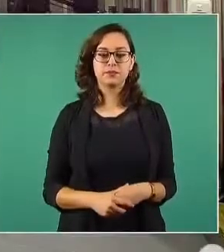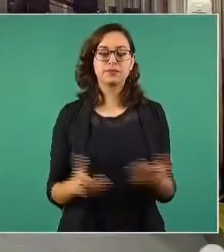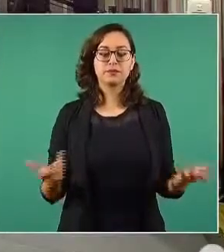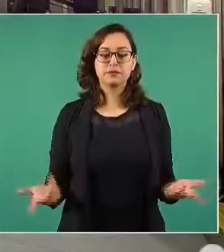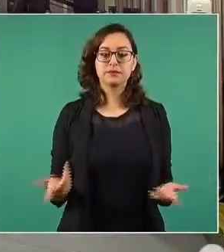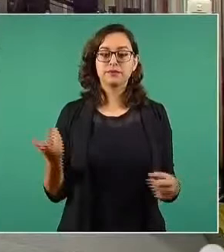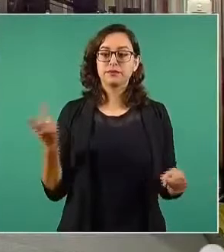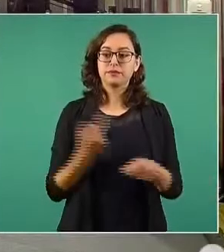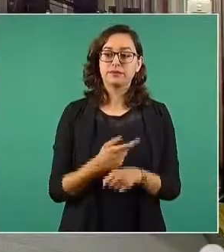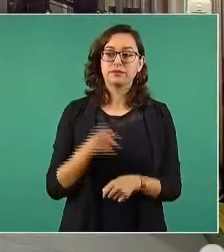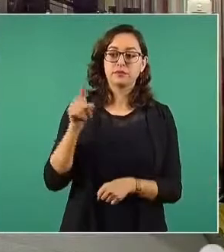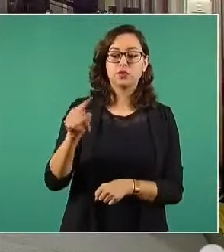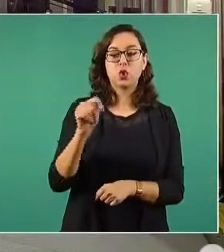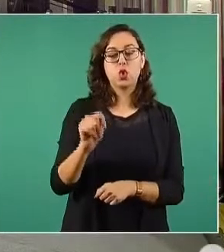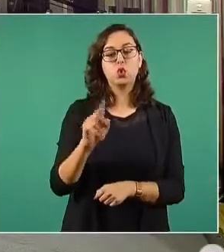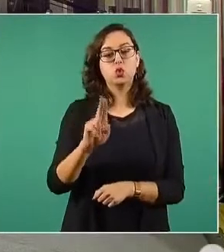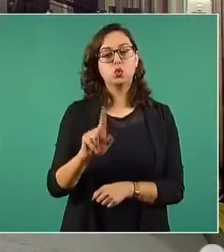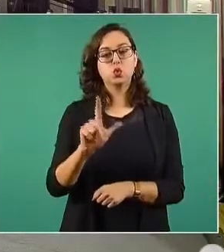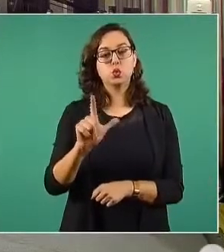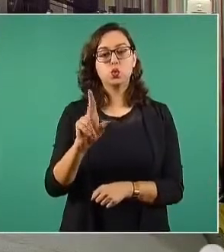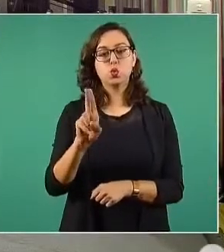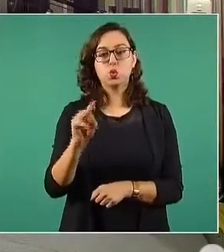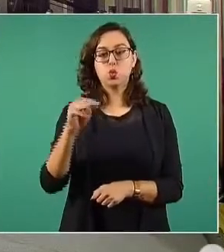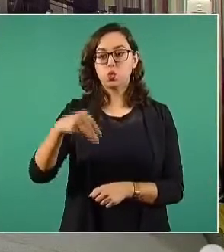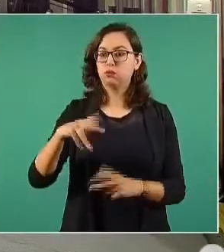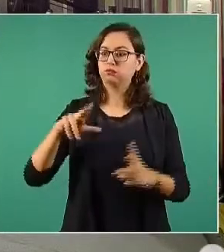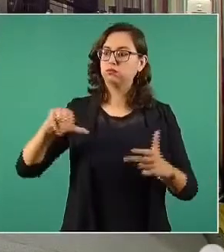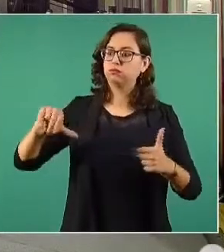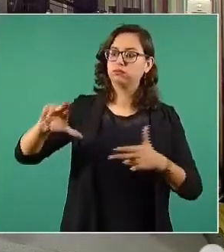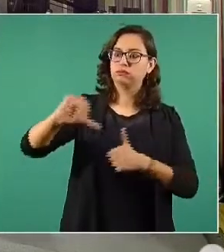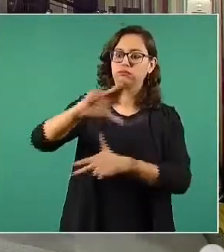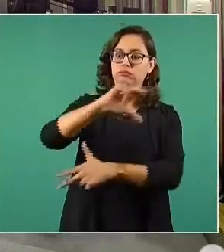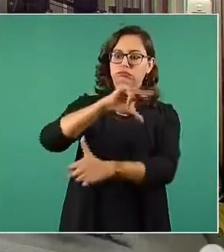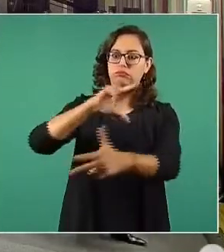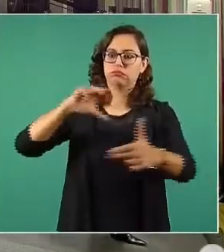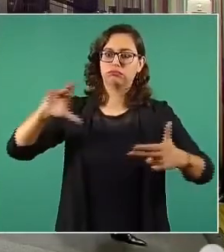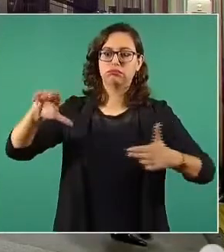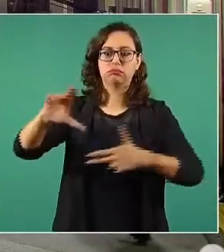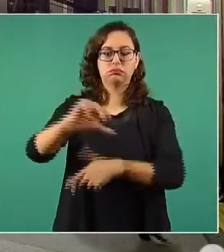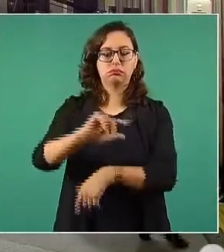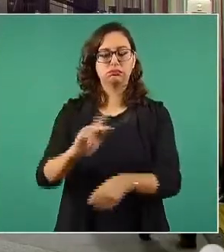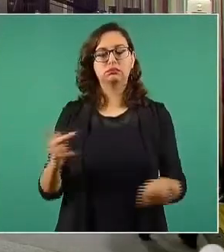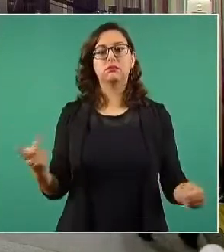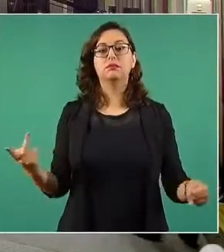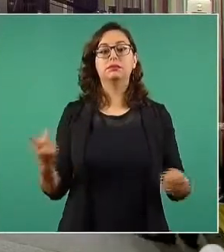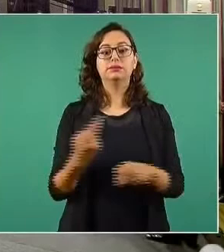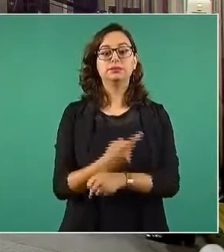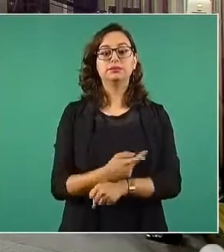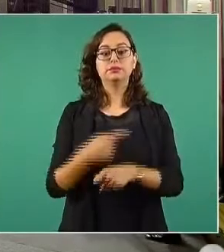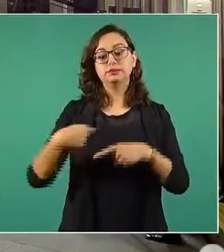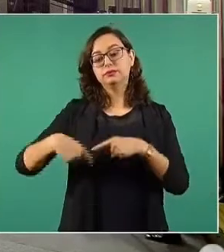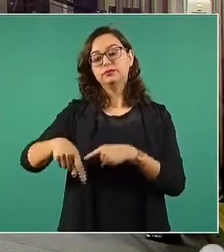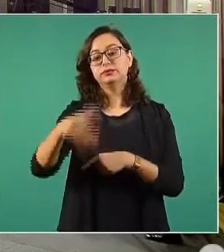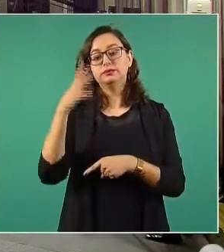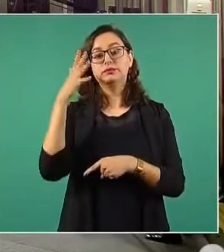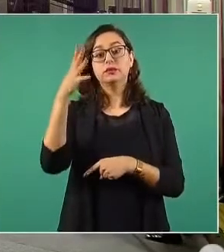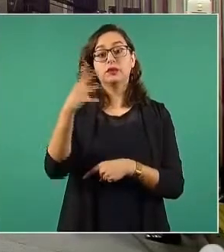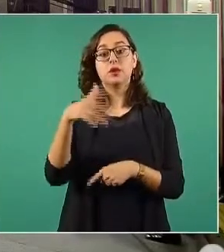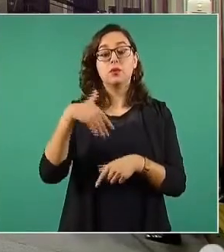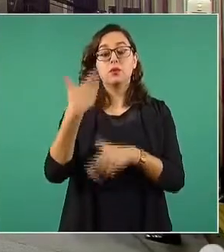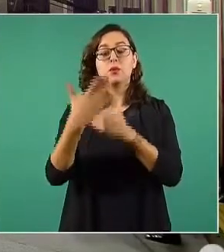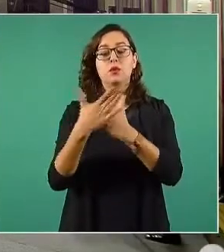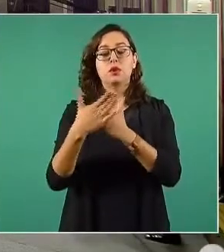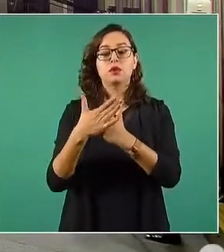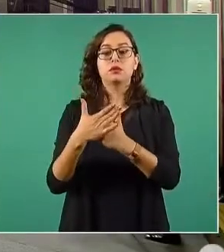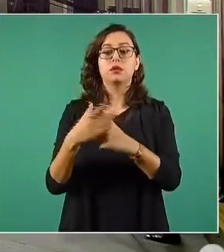Grace por el municipio de Tulum, ¿qué expectativas tiene en los próximos años de esta municipalidad que será gobernada